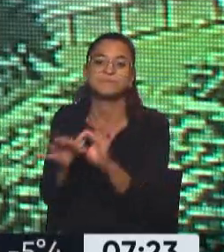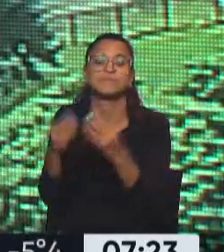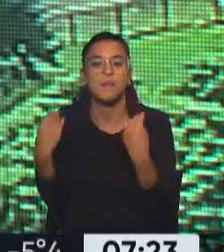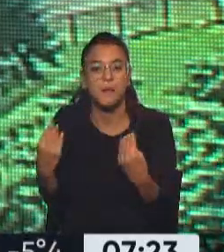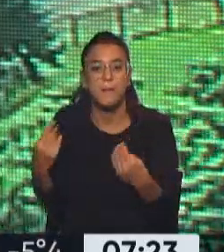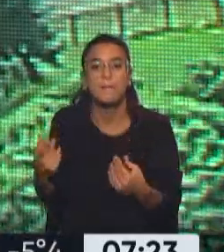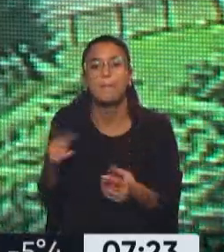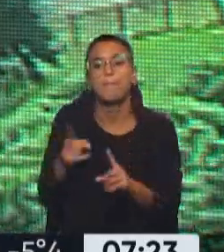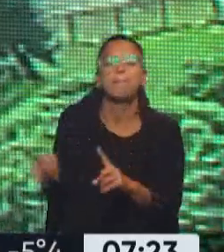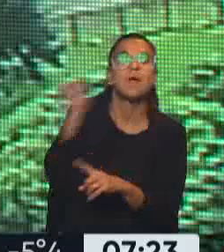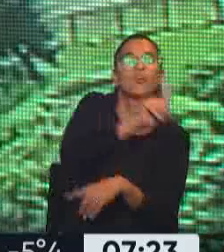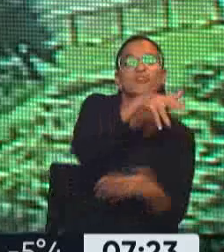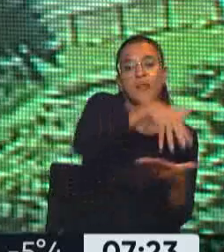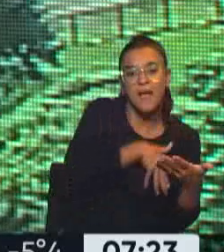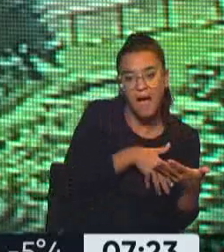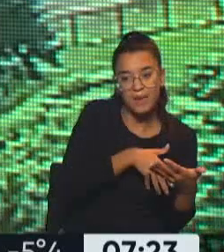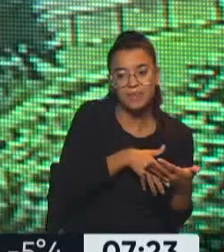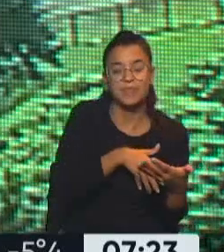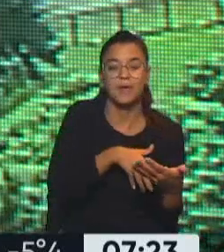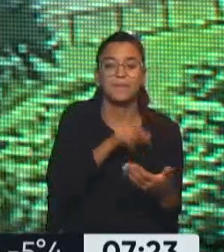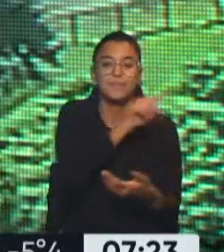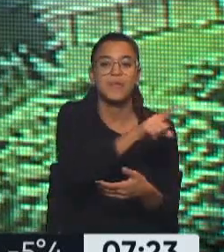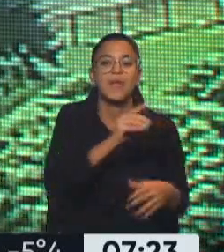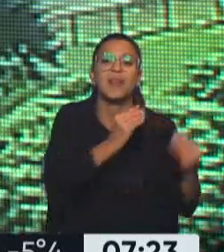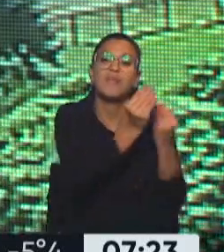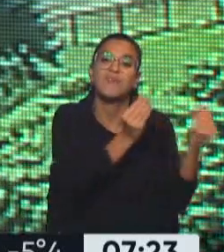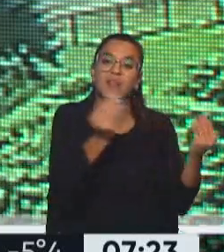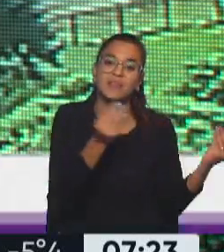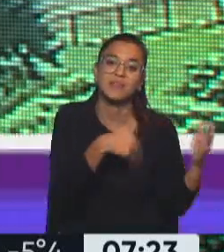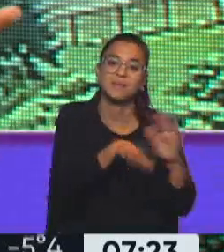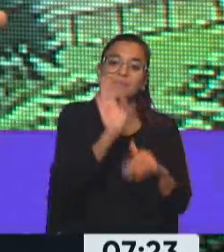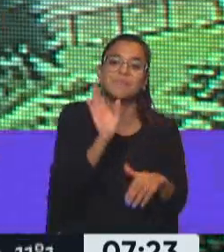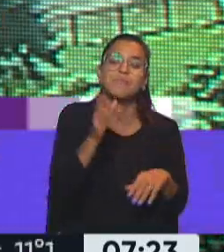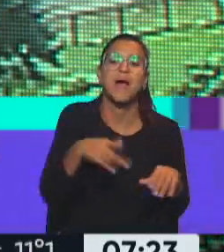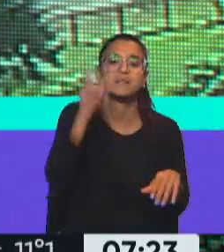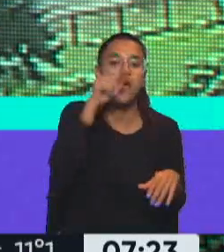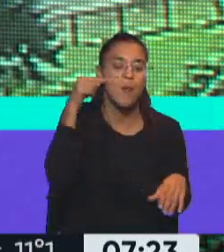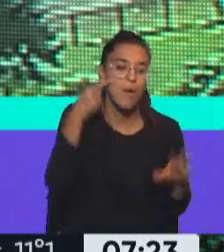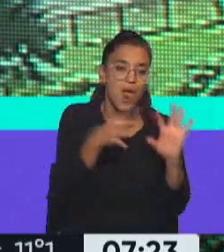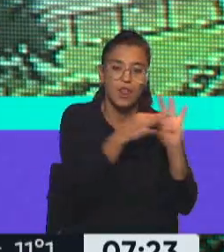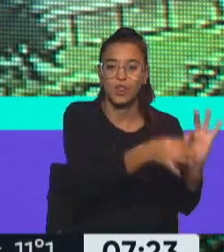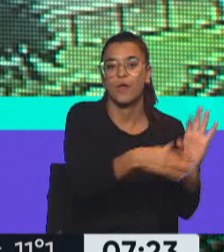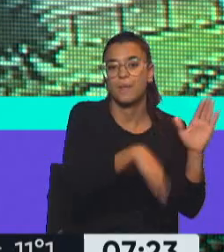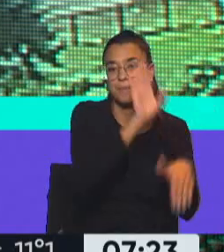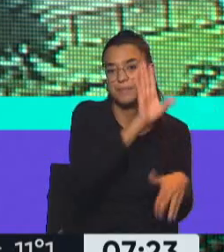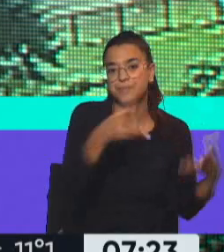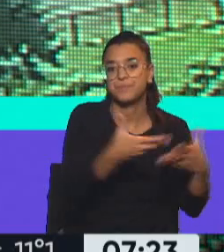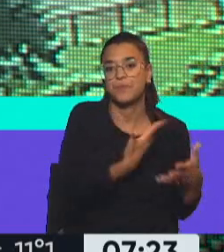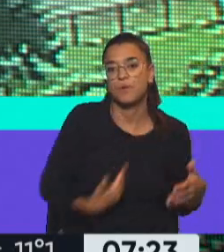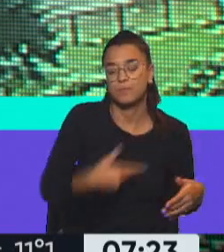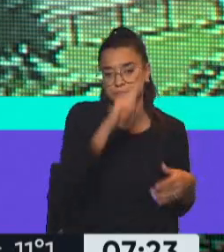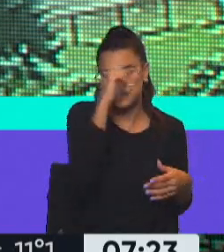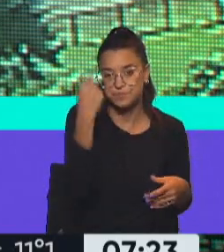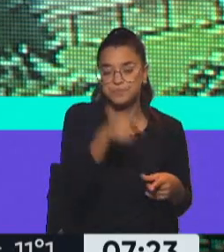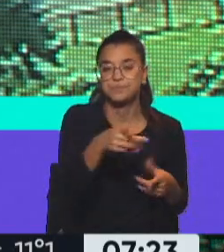a la otra carta, la carta de los referentes, si se quiere, del albertismo o de los sectores que están alineados con el gobierno nacional.